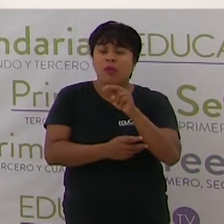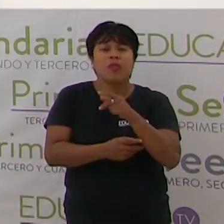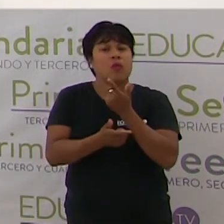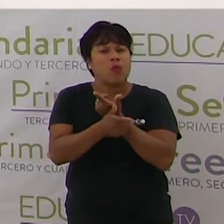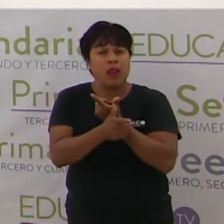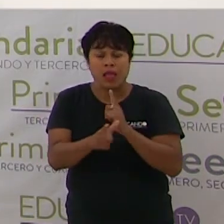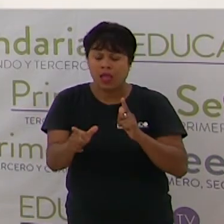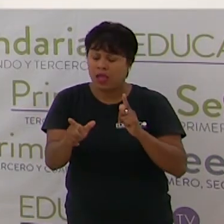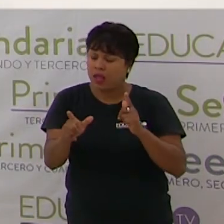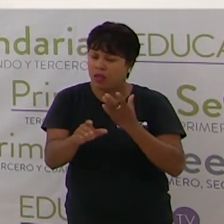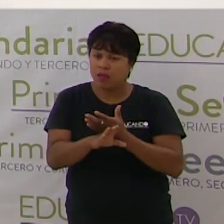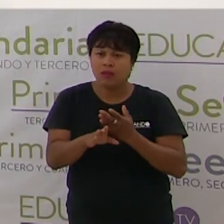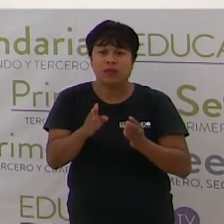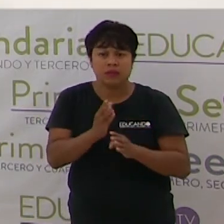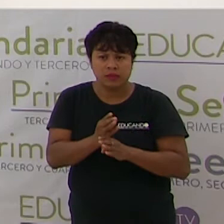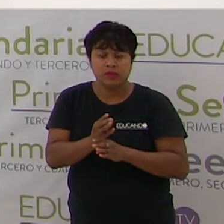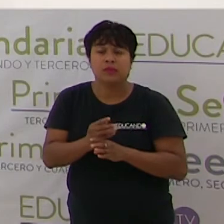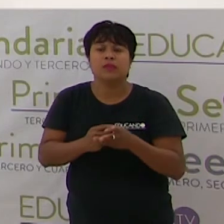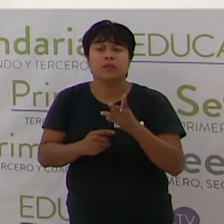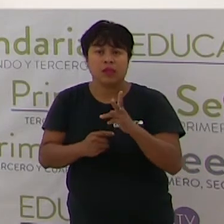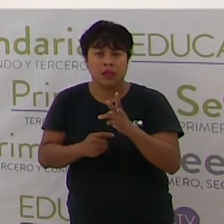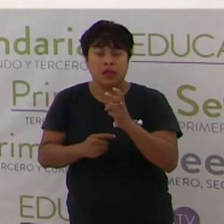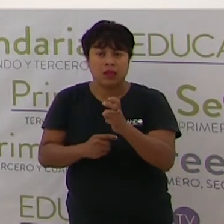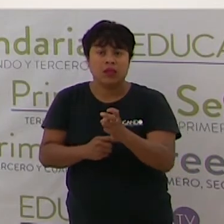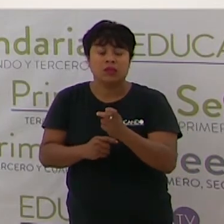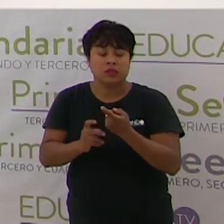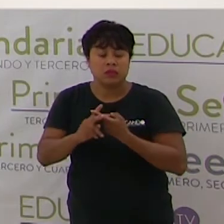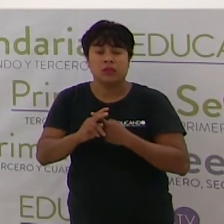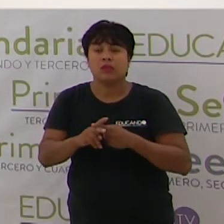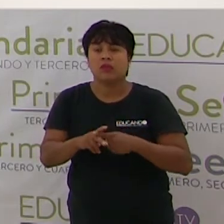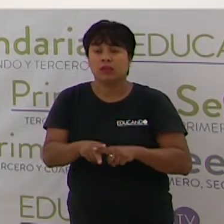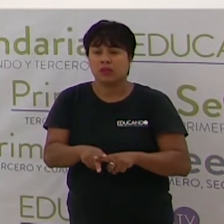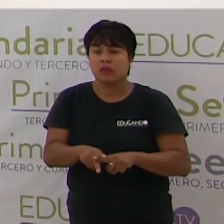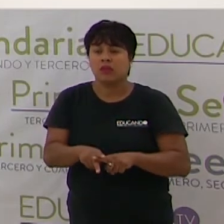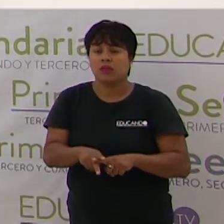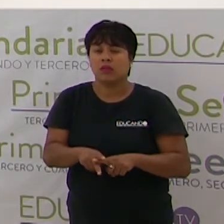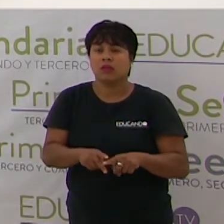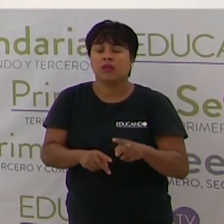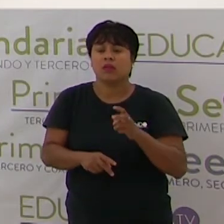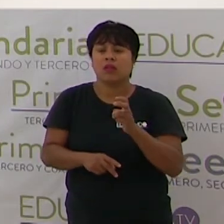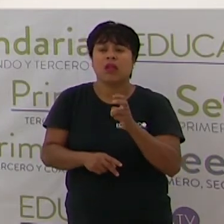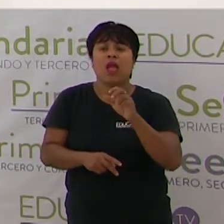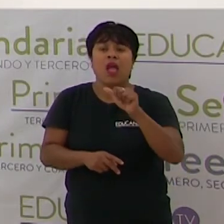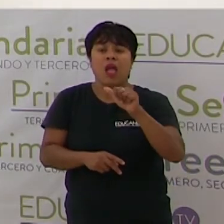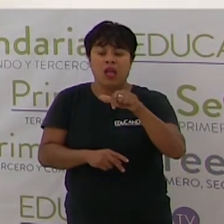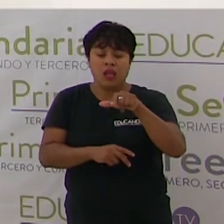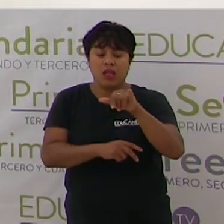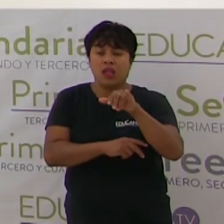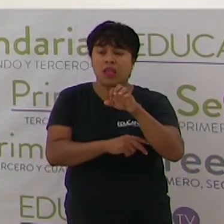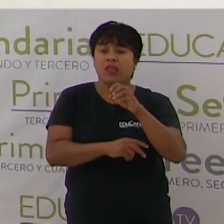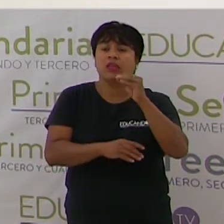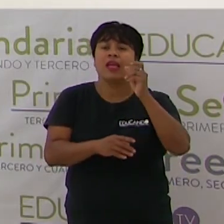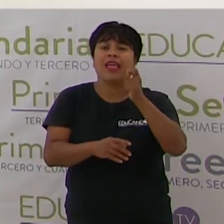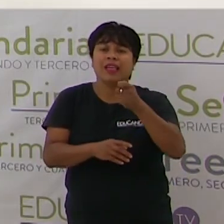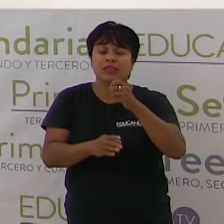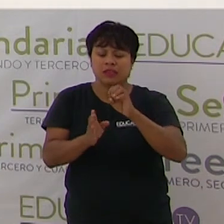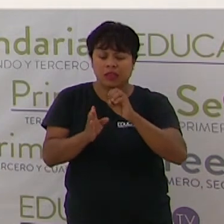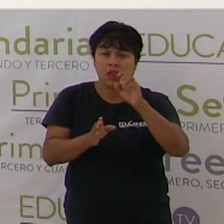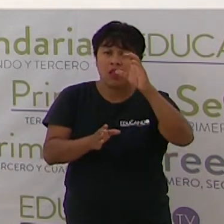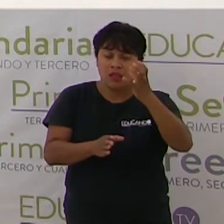cuerpo geométrico, pero más los irregulares, a partir del principio de Arquímedes, que es sumergir